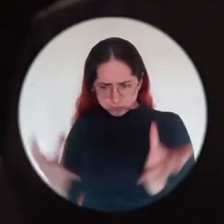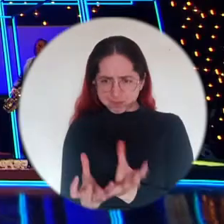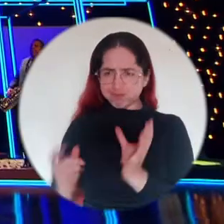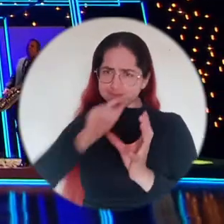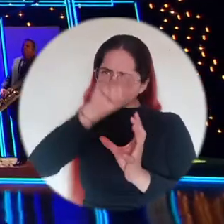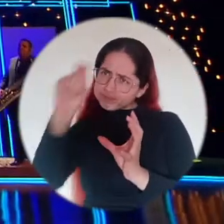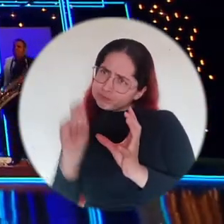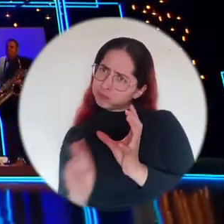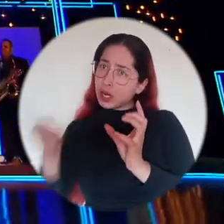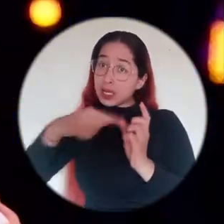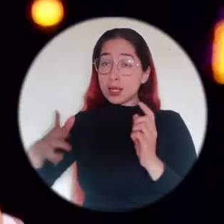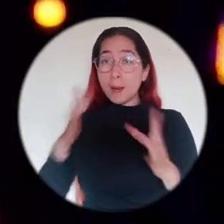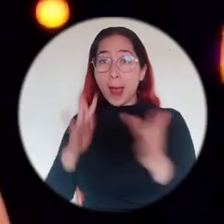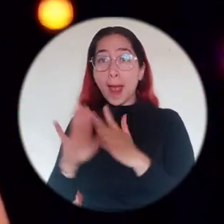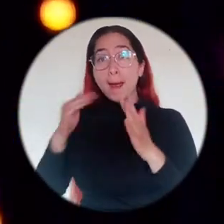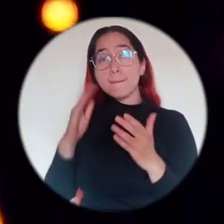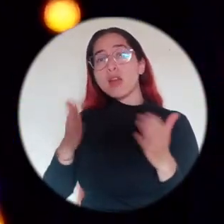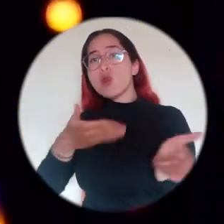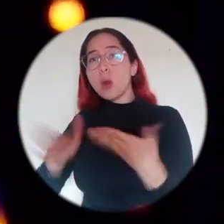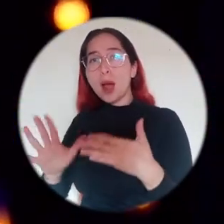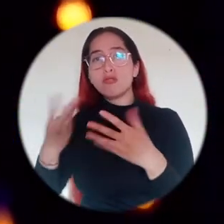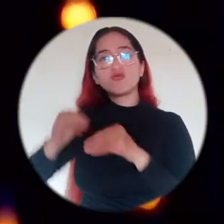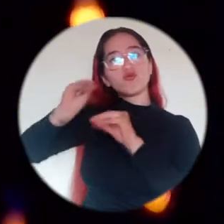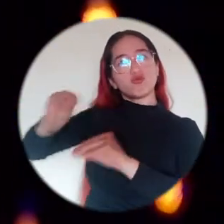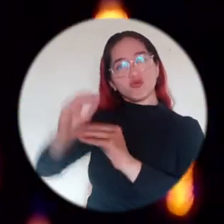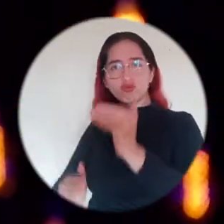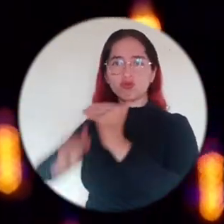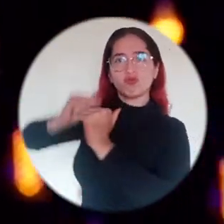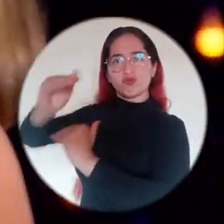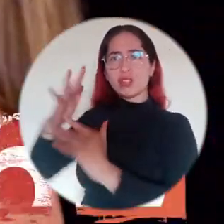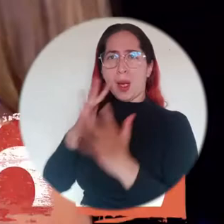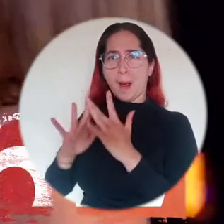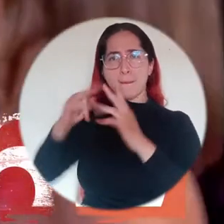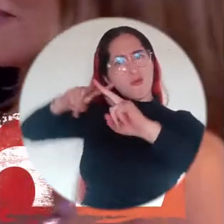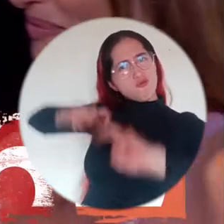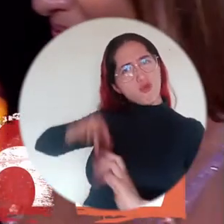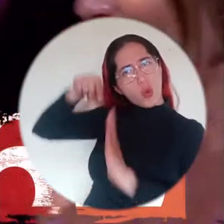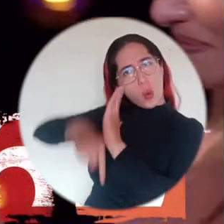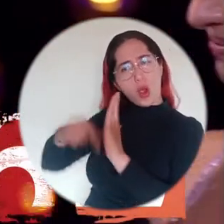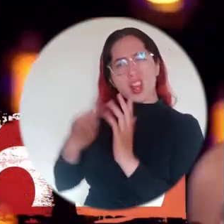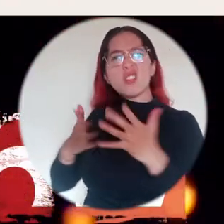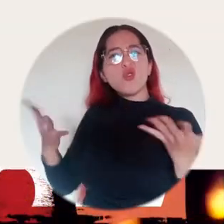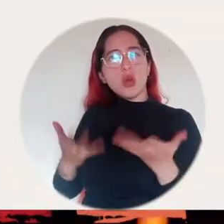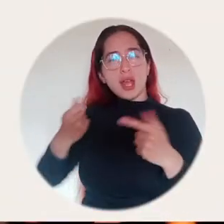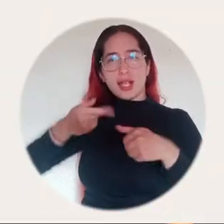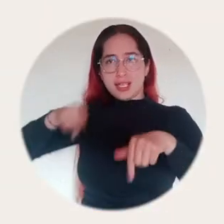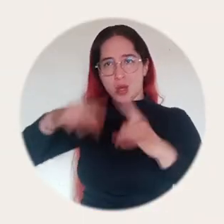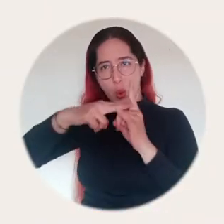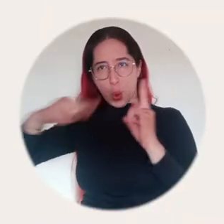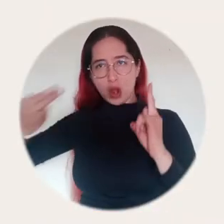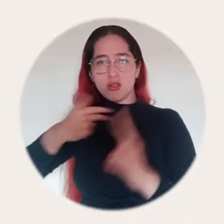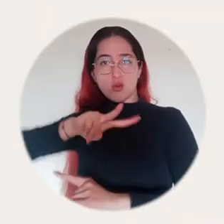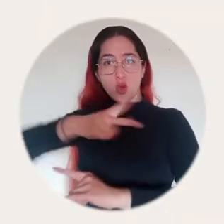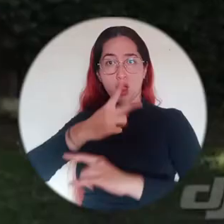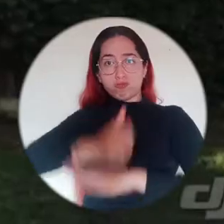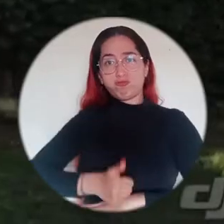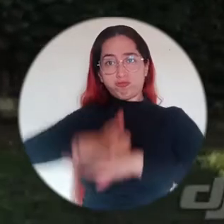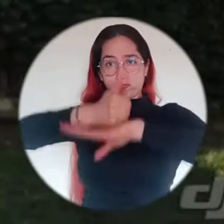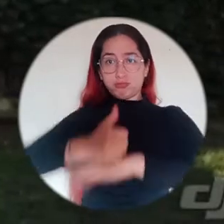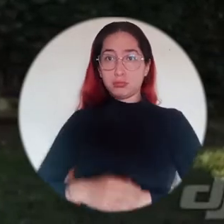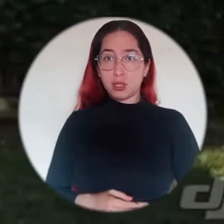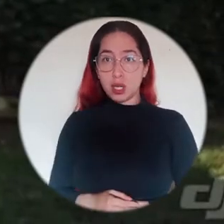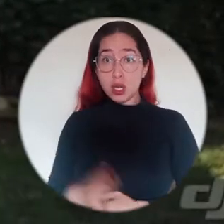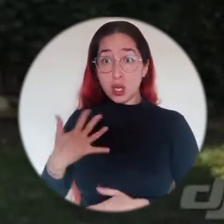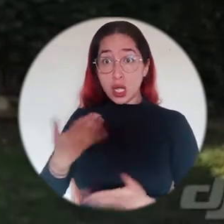desarrolla bajo el Programa de Formación Avanzada para la Docencia y la Investigación de la Vicerrectoría de Investigación de Unimagdalena. Sin